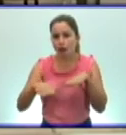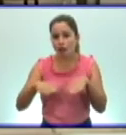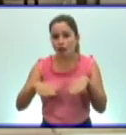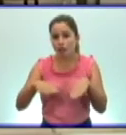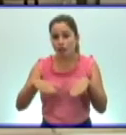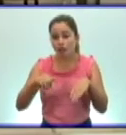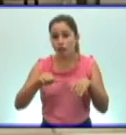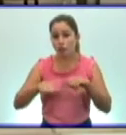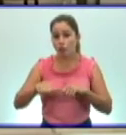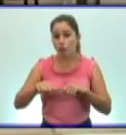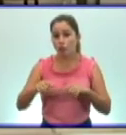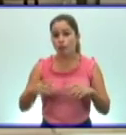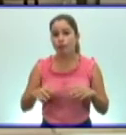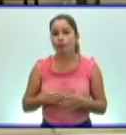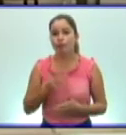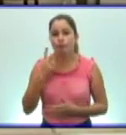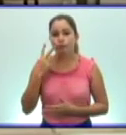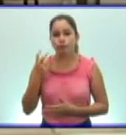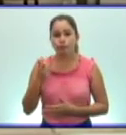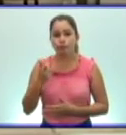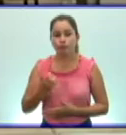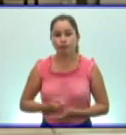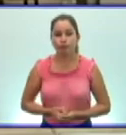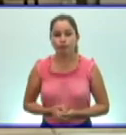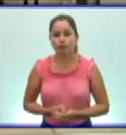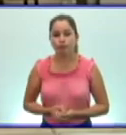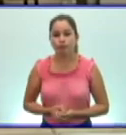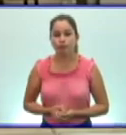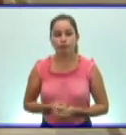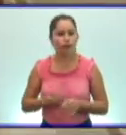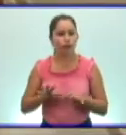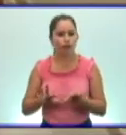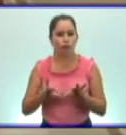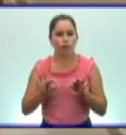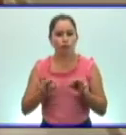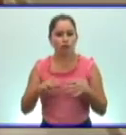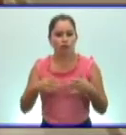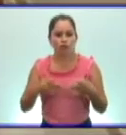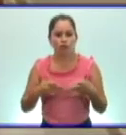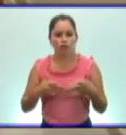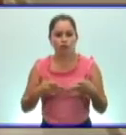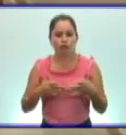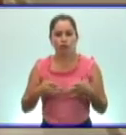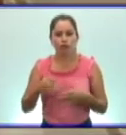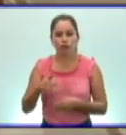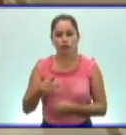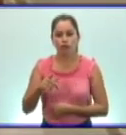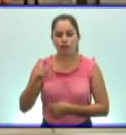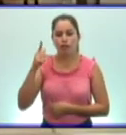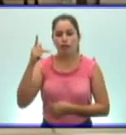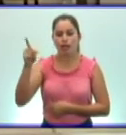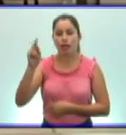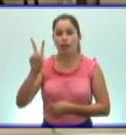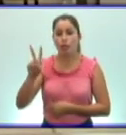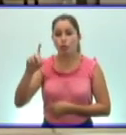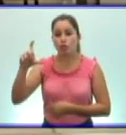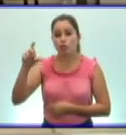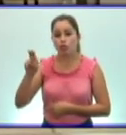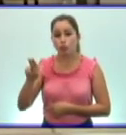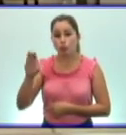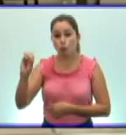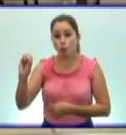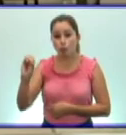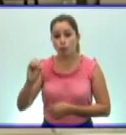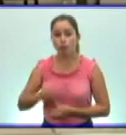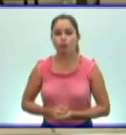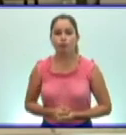cantidad de sustancia conocida. Vamos a utilizar el dicromato de potasio y vamos a preparar